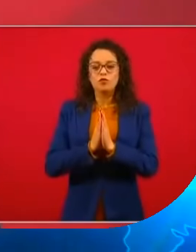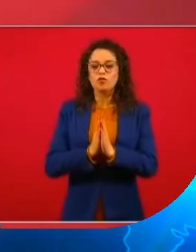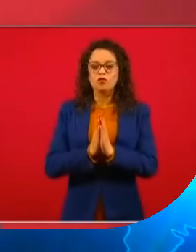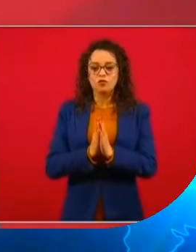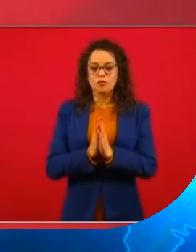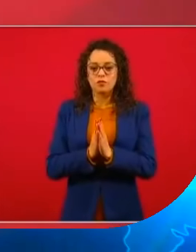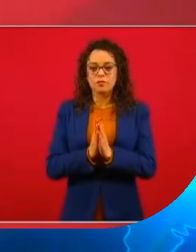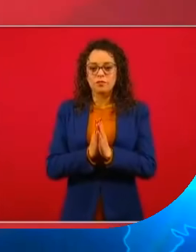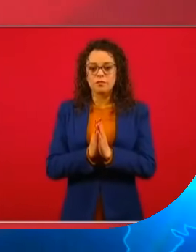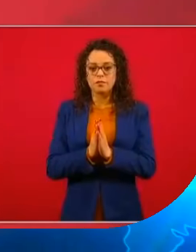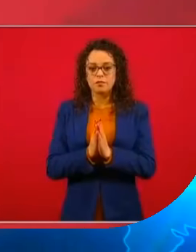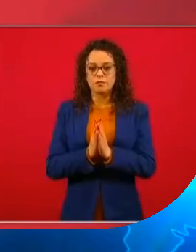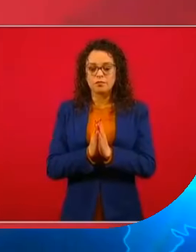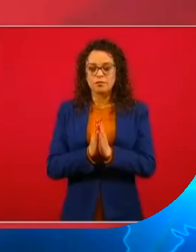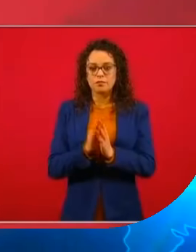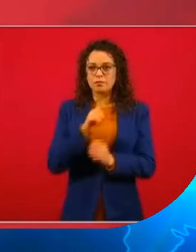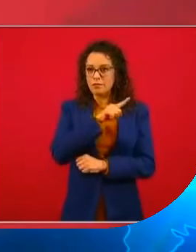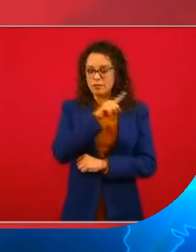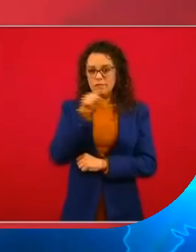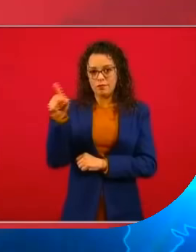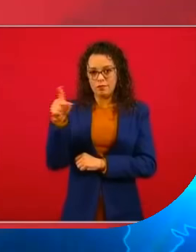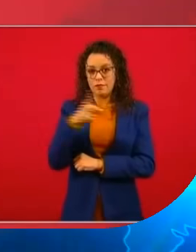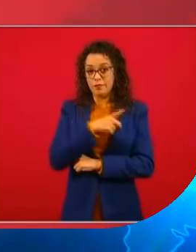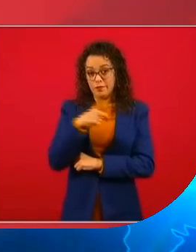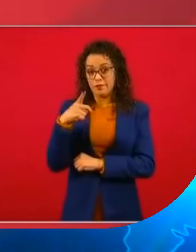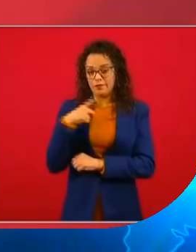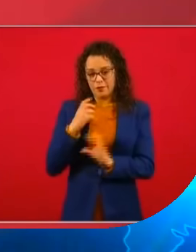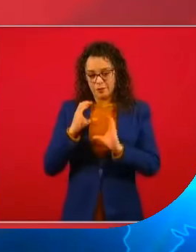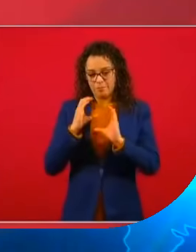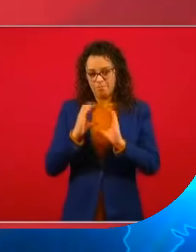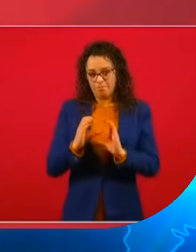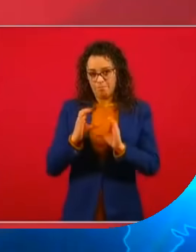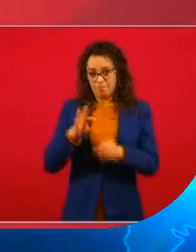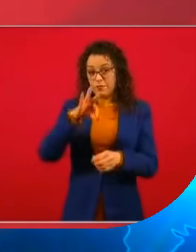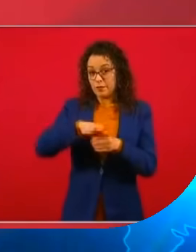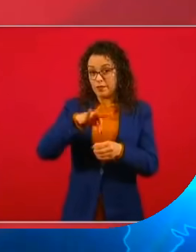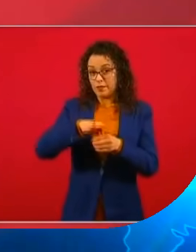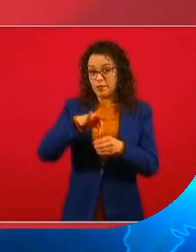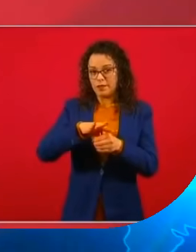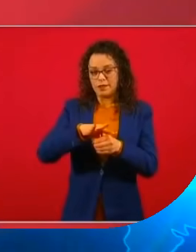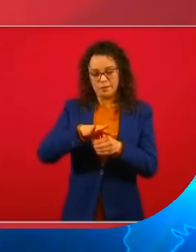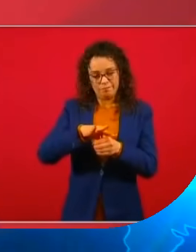cuide que las elecciones sean limpias, que no importa quién gane,